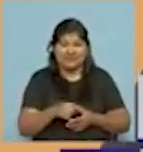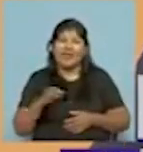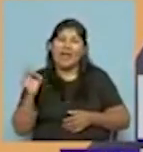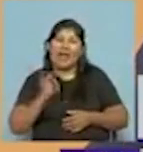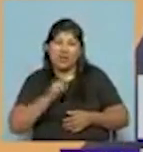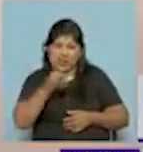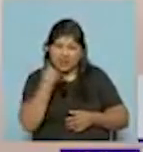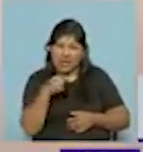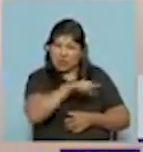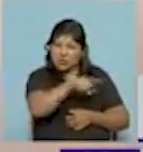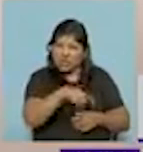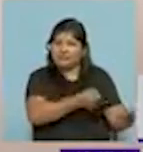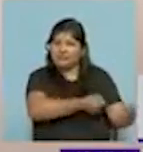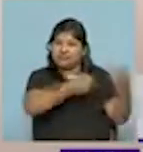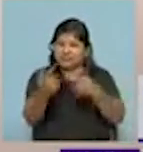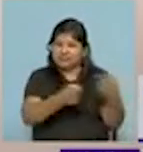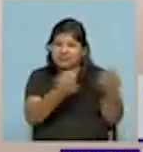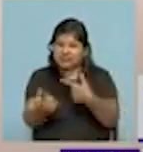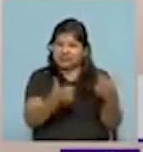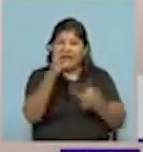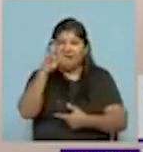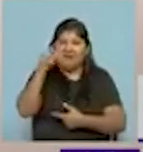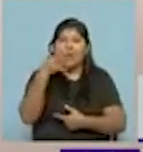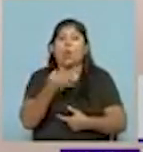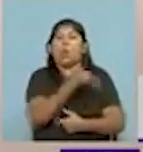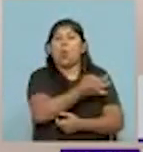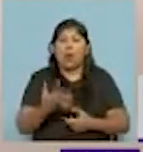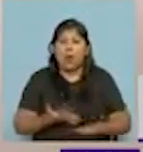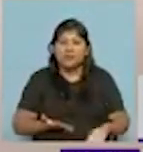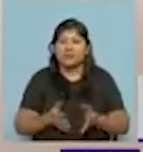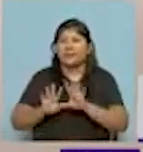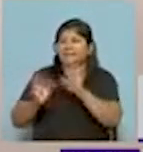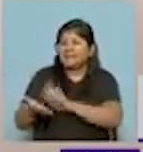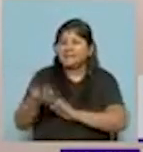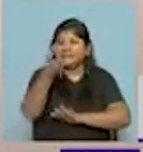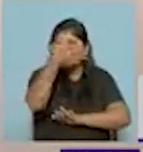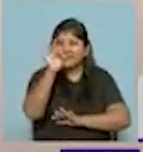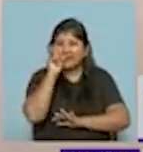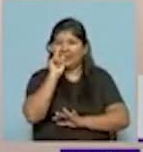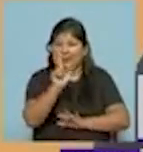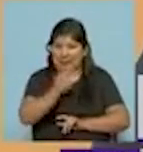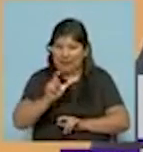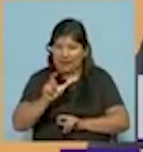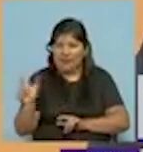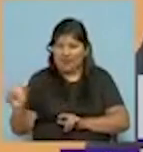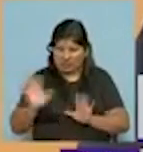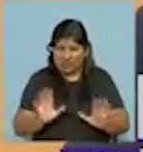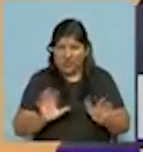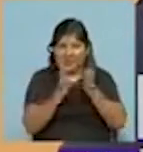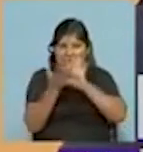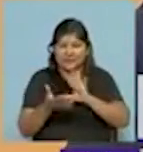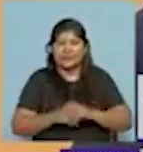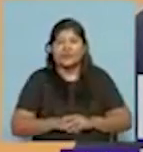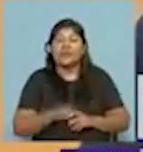bien qué requisitos deben reunir los aspirantes a la renovación bien para los niveles